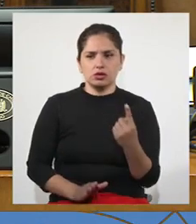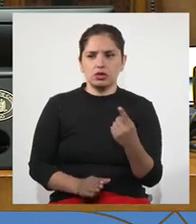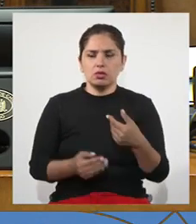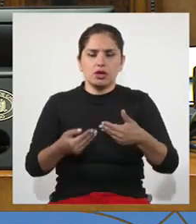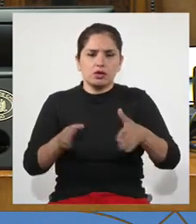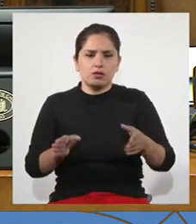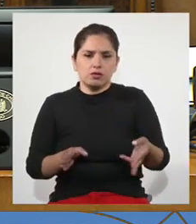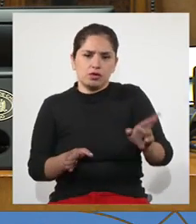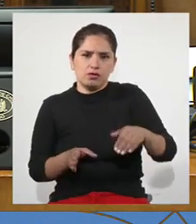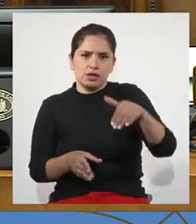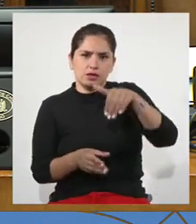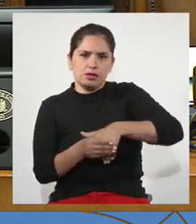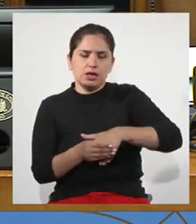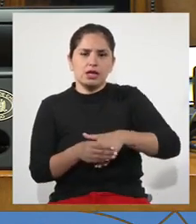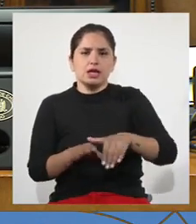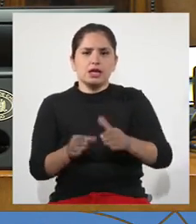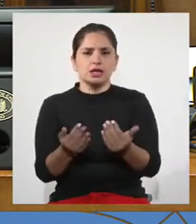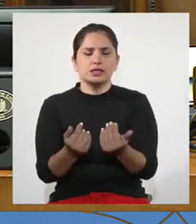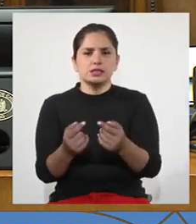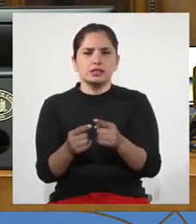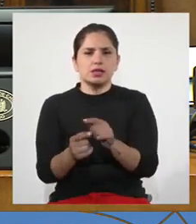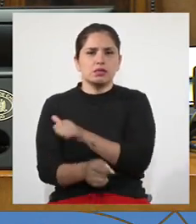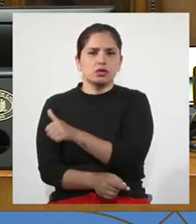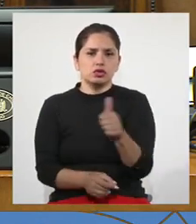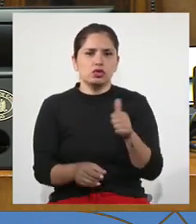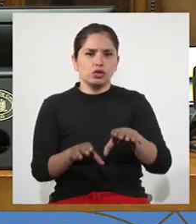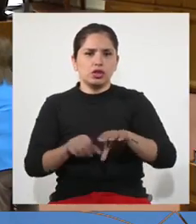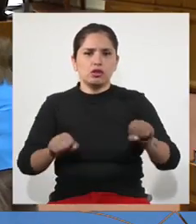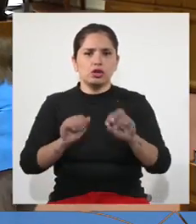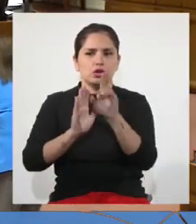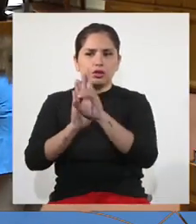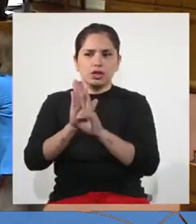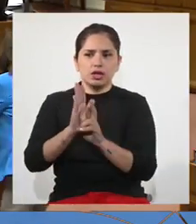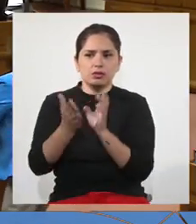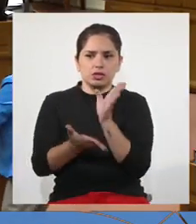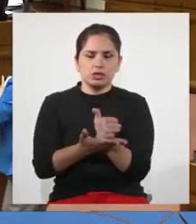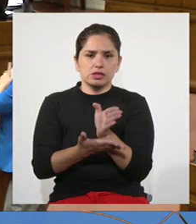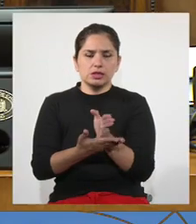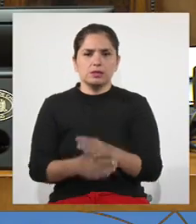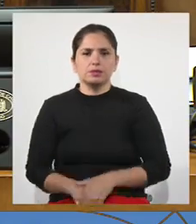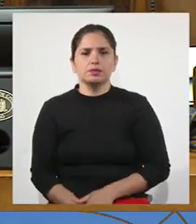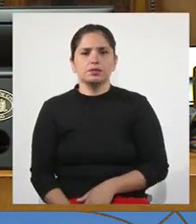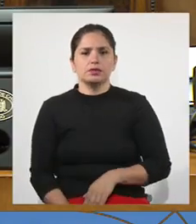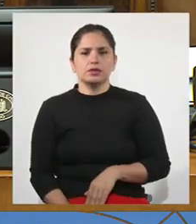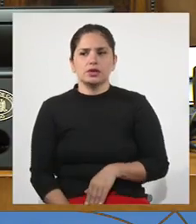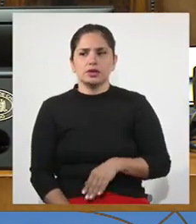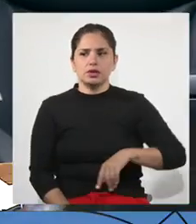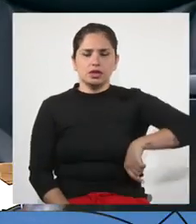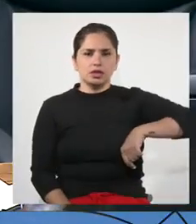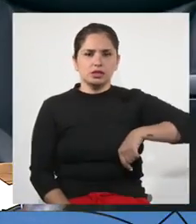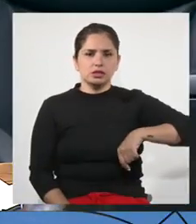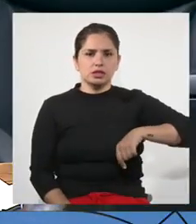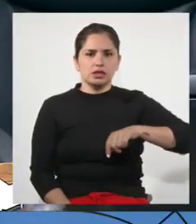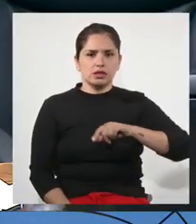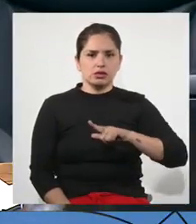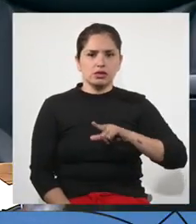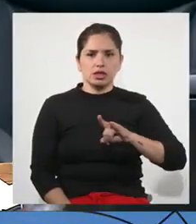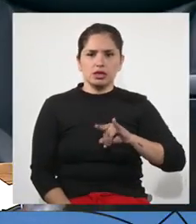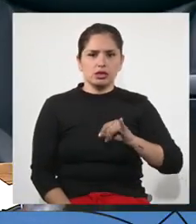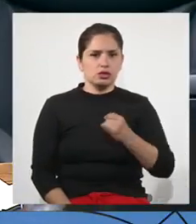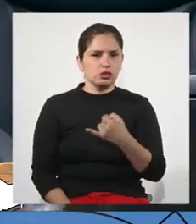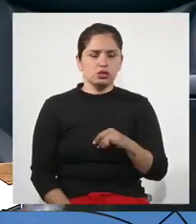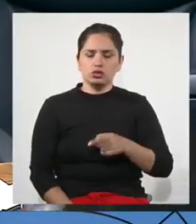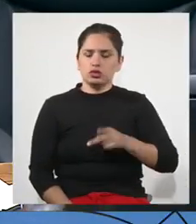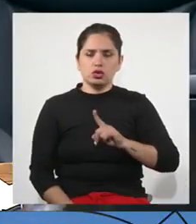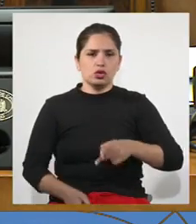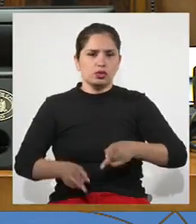votación necesitaríamos unanimidad de la sala, por reglamento. Ya, la senadora Luz no nos da la unanimidad para que se reabra. Ya.